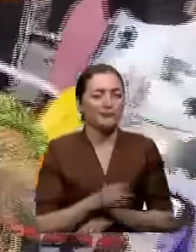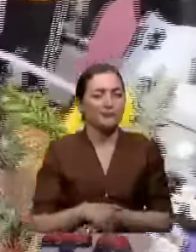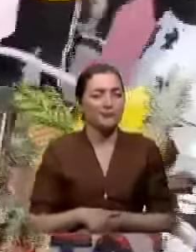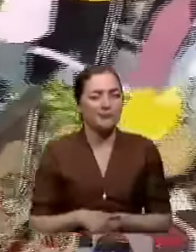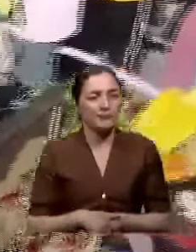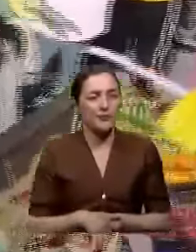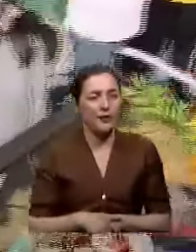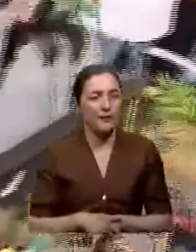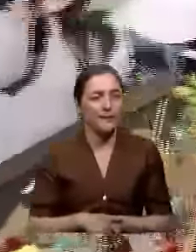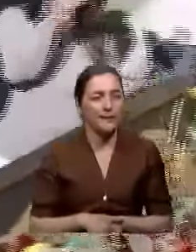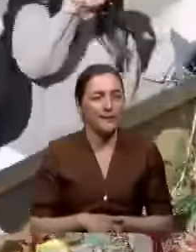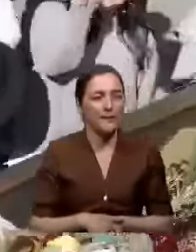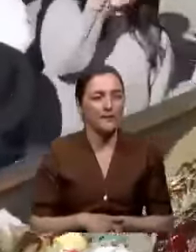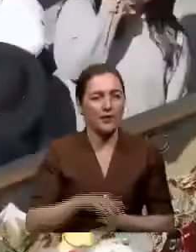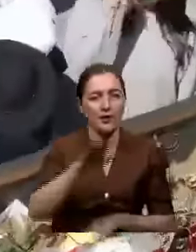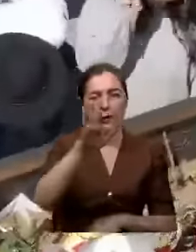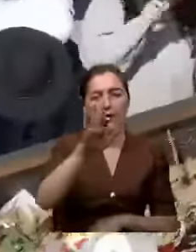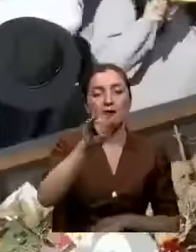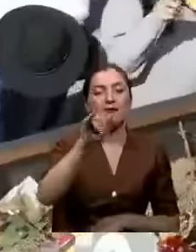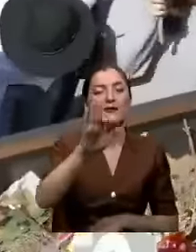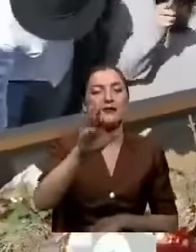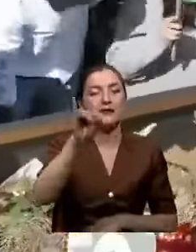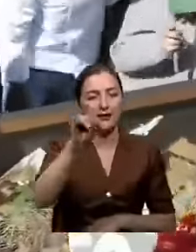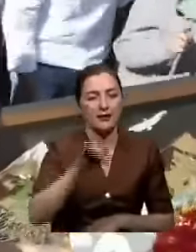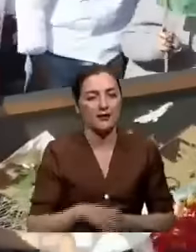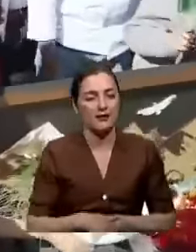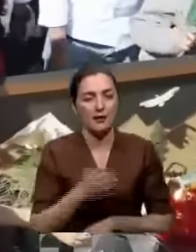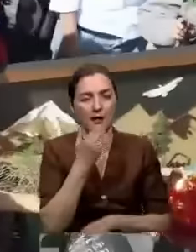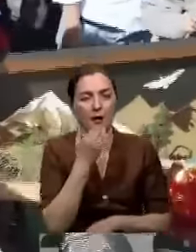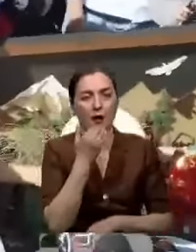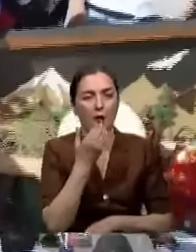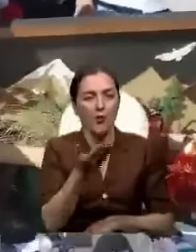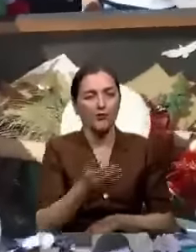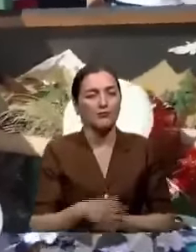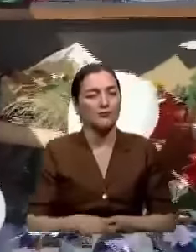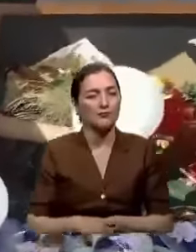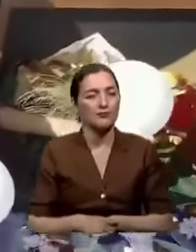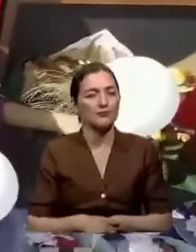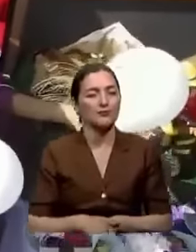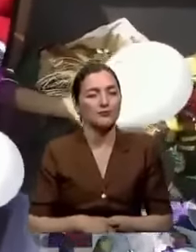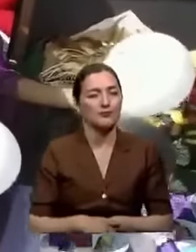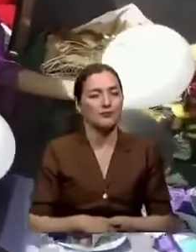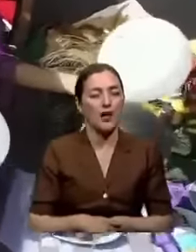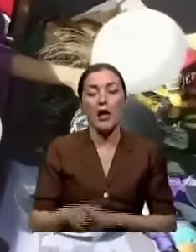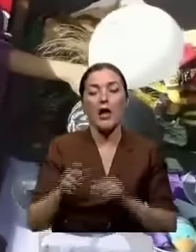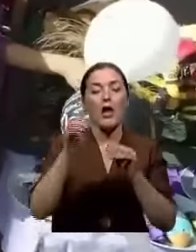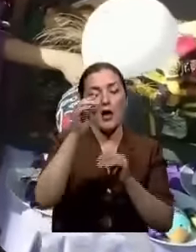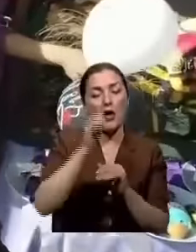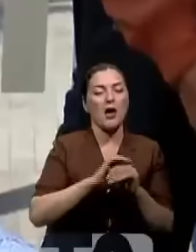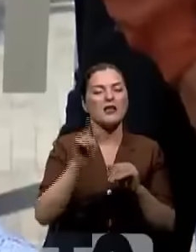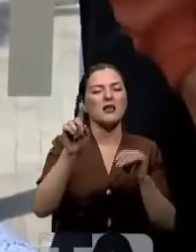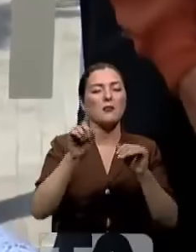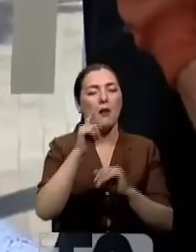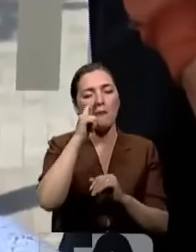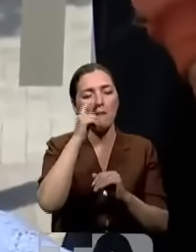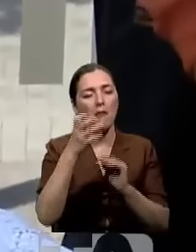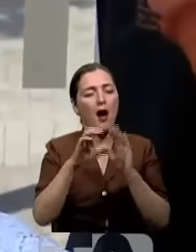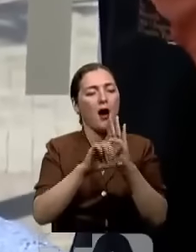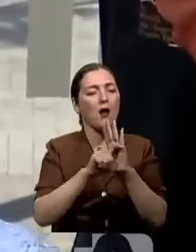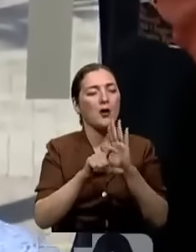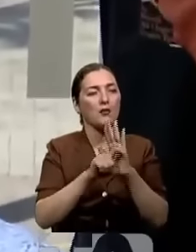todo de esta guagua de pan. Mi querida Titi, iniciamos contigo. ¿Cómo encontraste la guagua de pan de Panificador Ambato? Gracias, Steffi. A ver, el